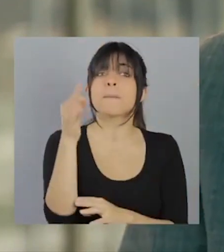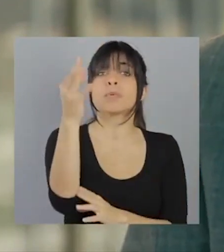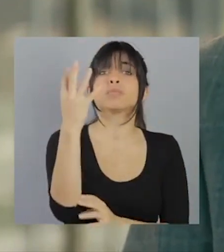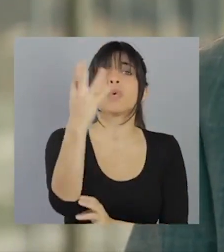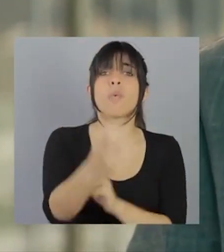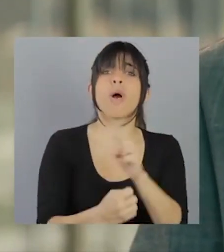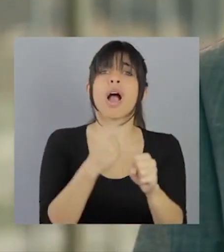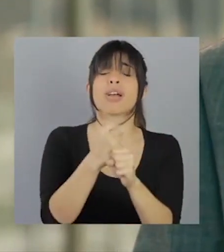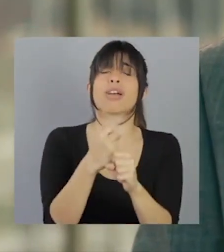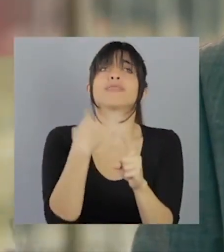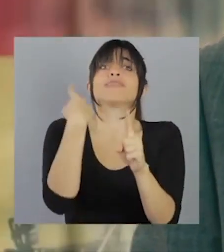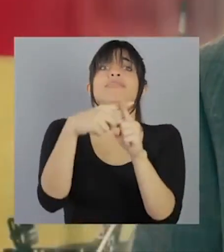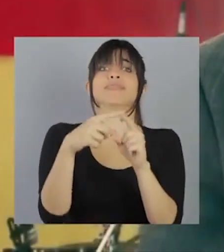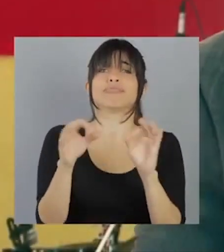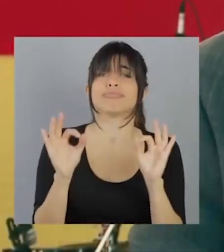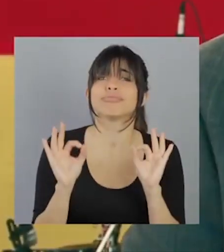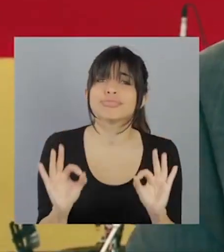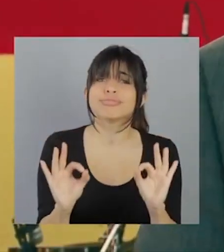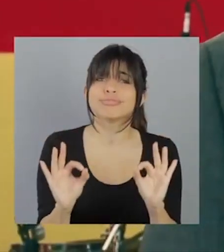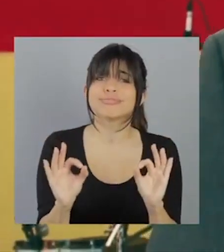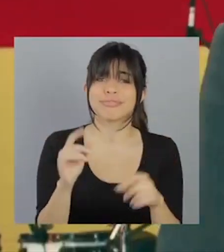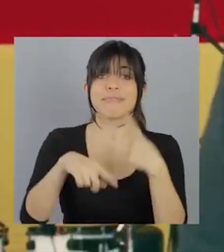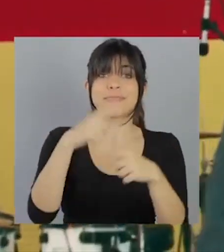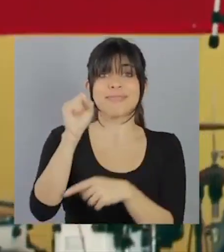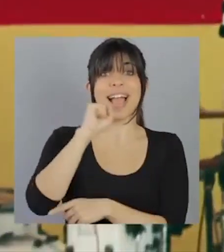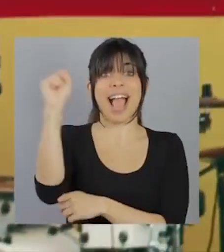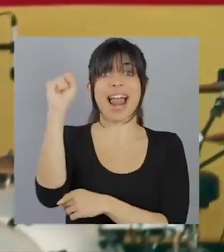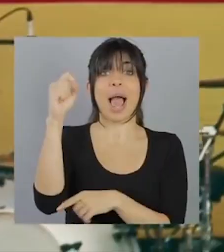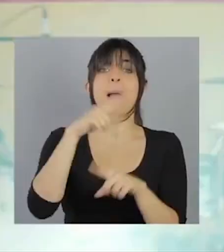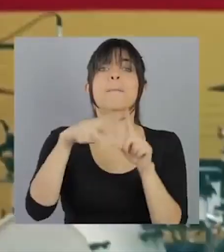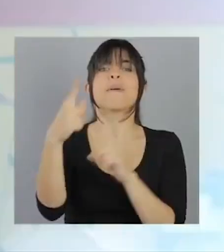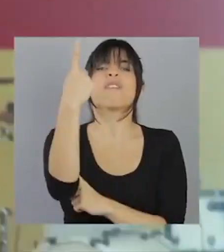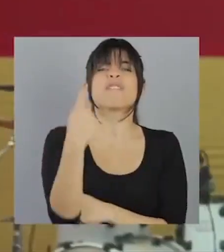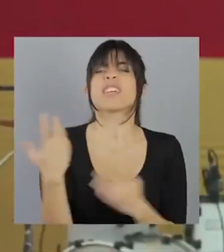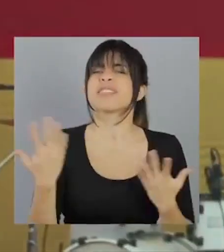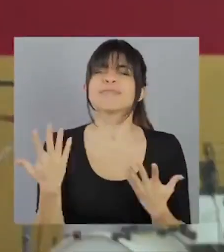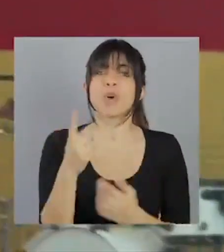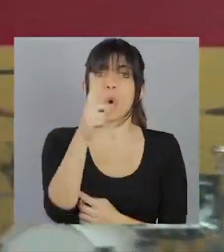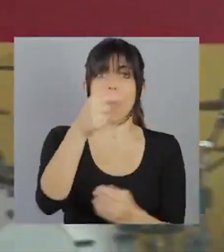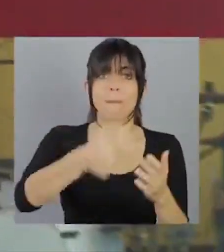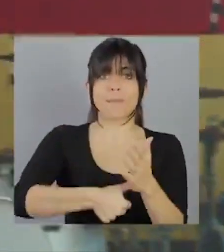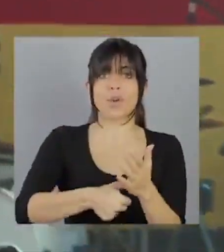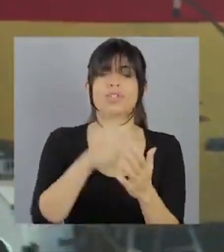próximos 4 años. Vamos a ganar, pero solo me falta un voto,